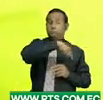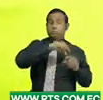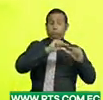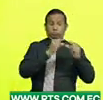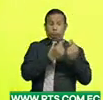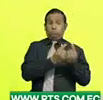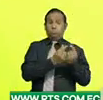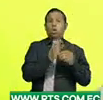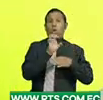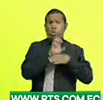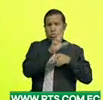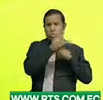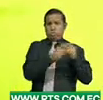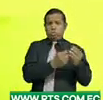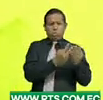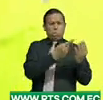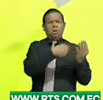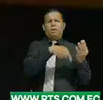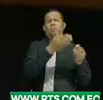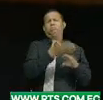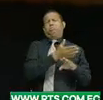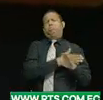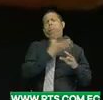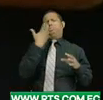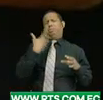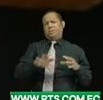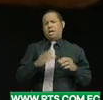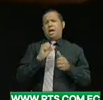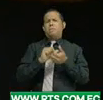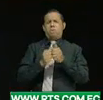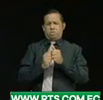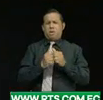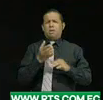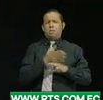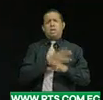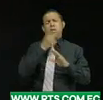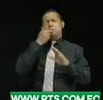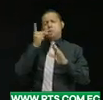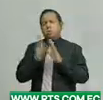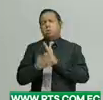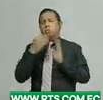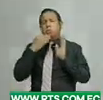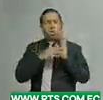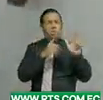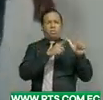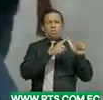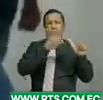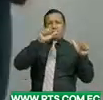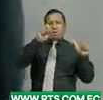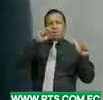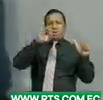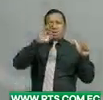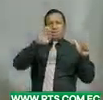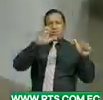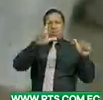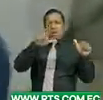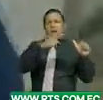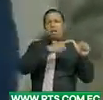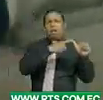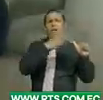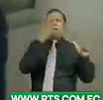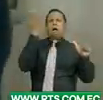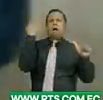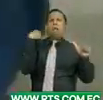tienen una amplia lista de detenciones que van desde 10 hasta 14. Luis Aníbal J. registra 14